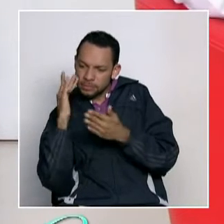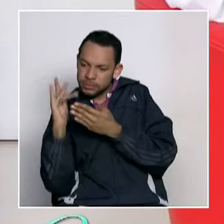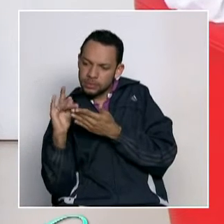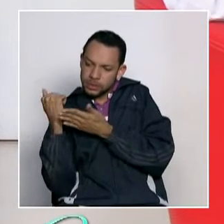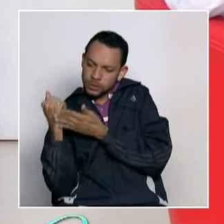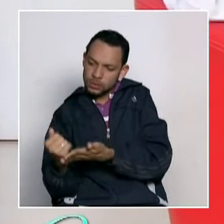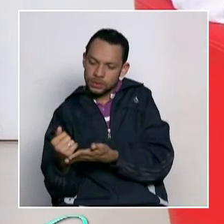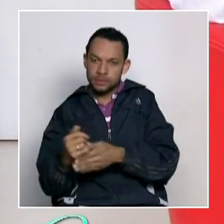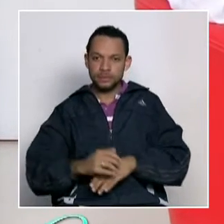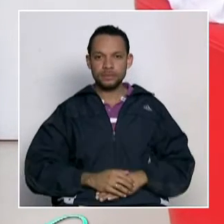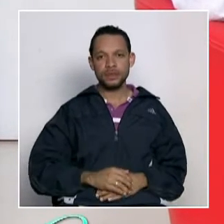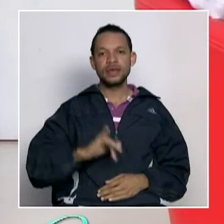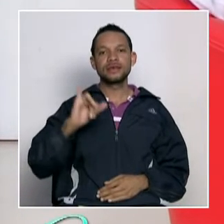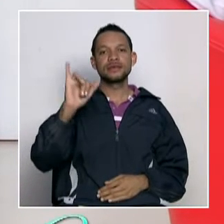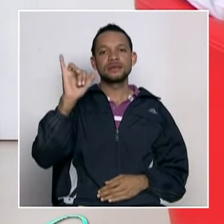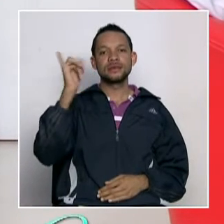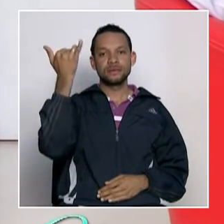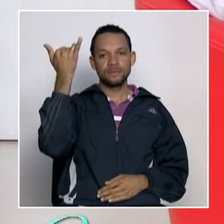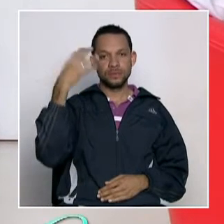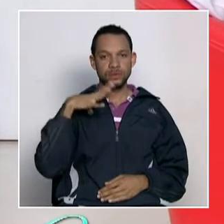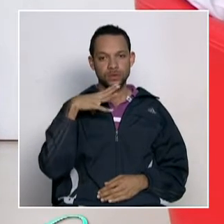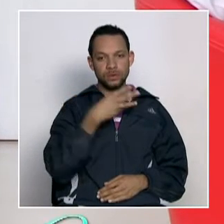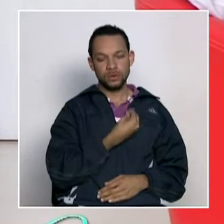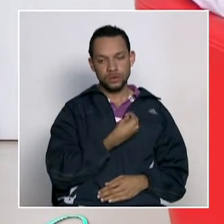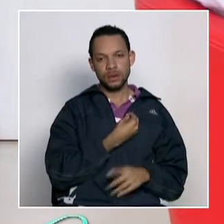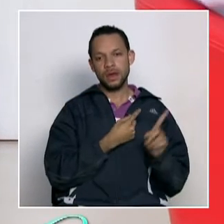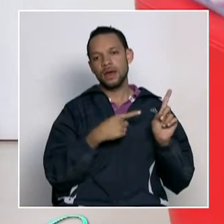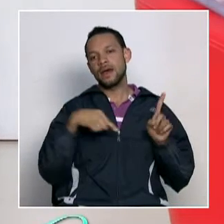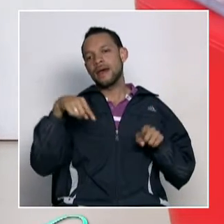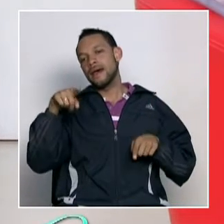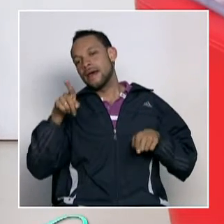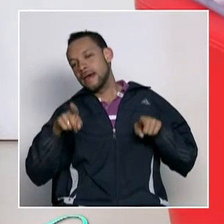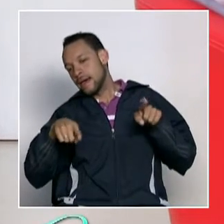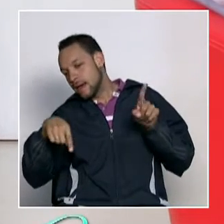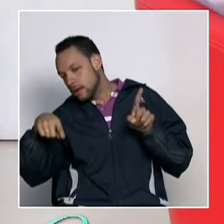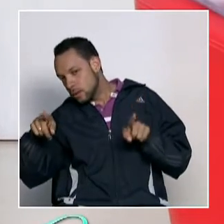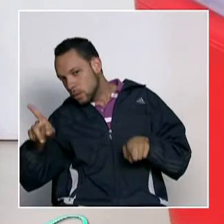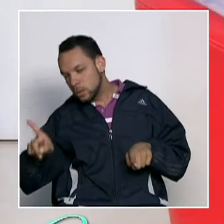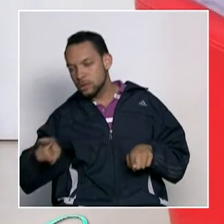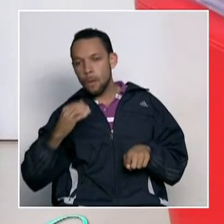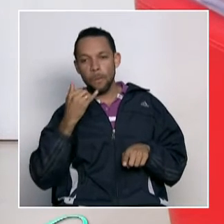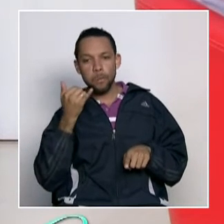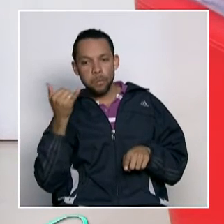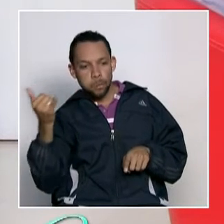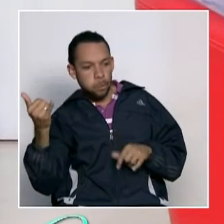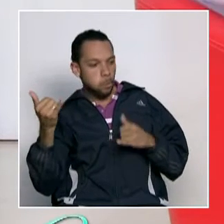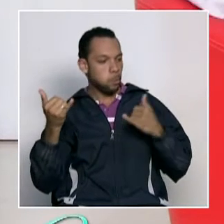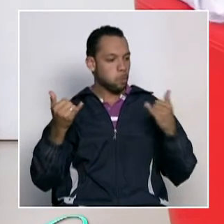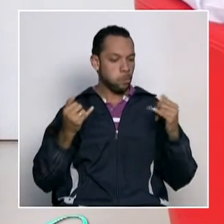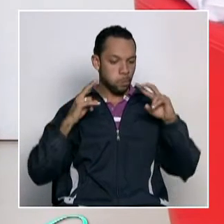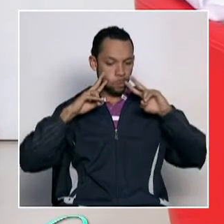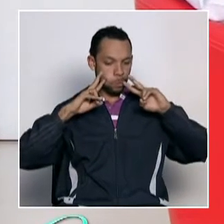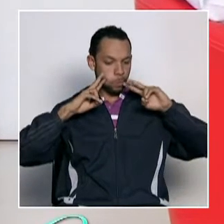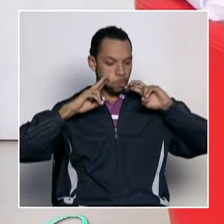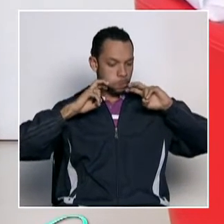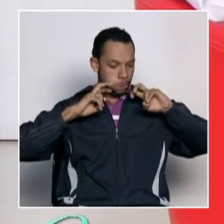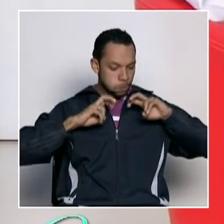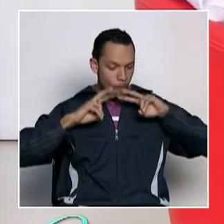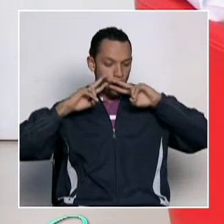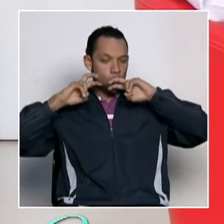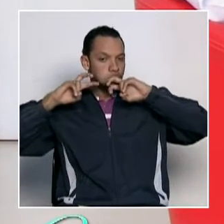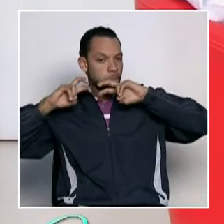Bueno, doctor, en este caso ya vimos algunos pacientes y algunas implicaciones de ese tratamiento odontológico en la